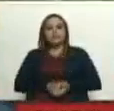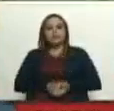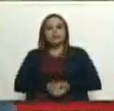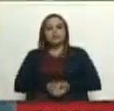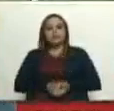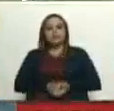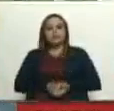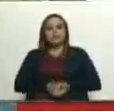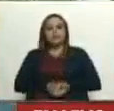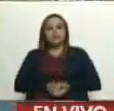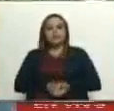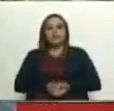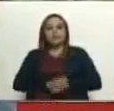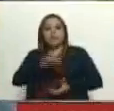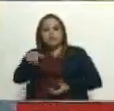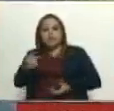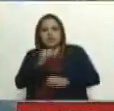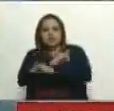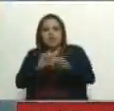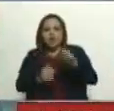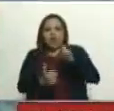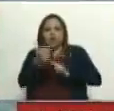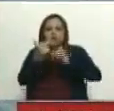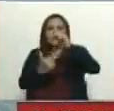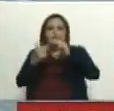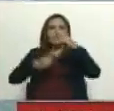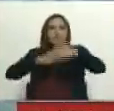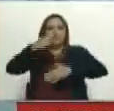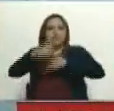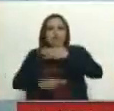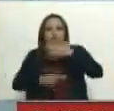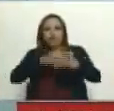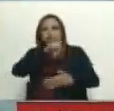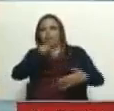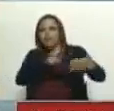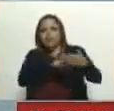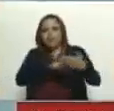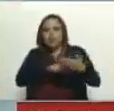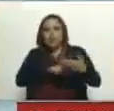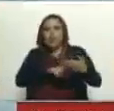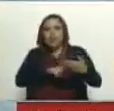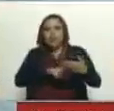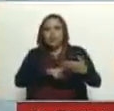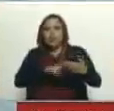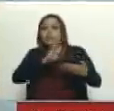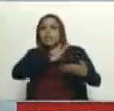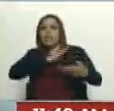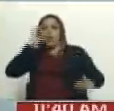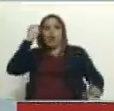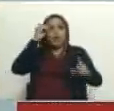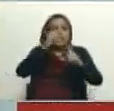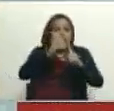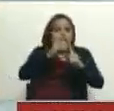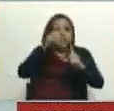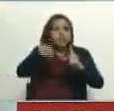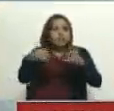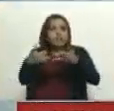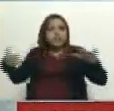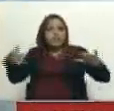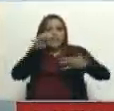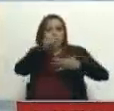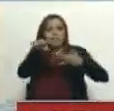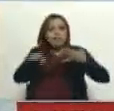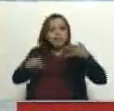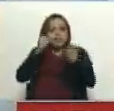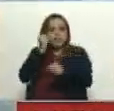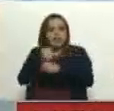donde terminará en la construcción de un plan maestro con vértices, con líneas estratégicas